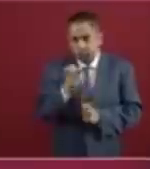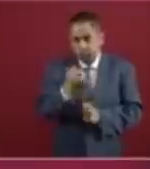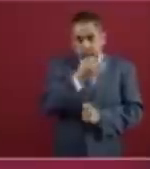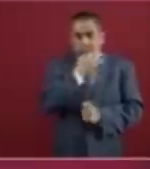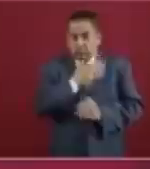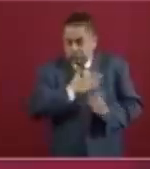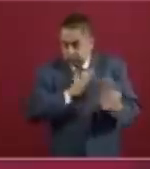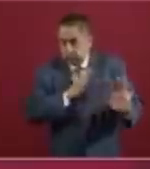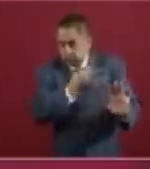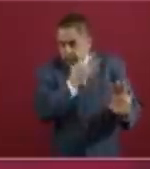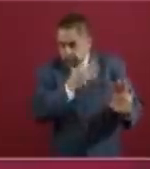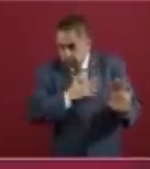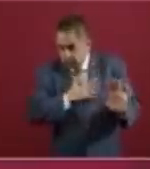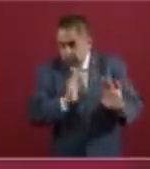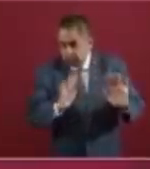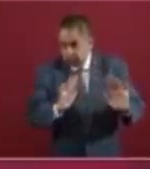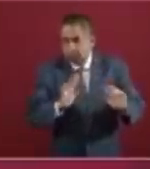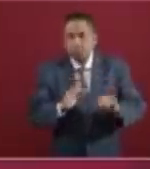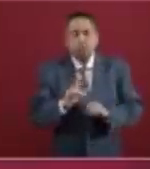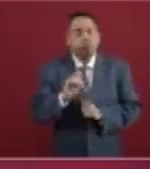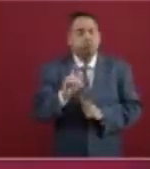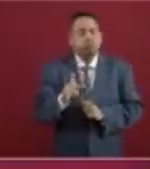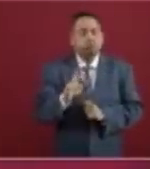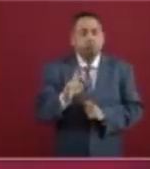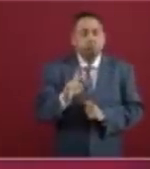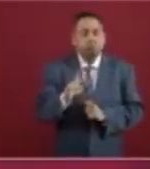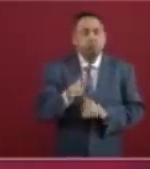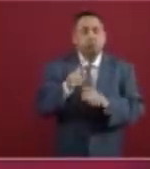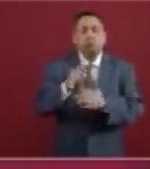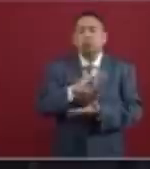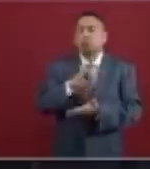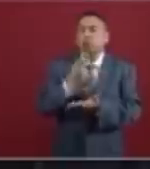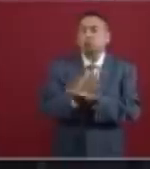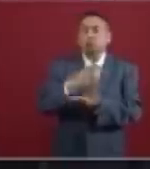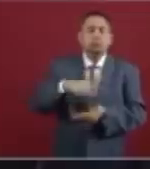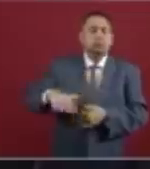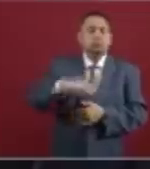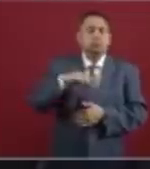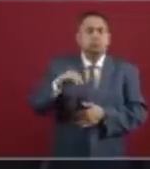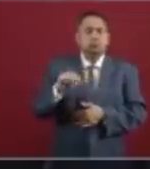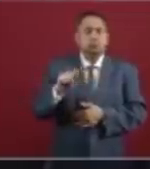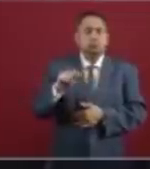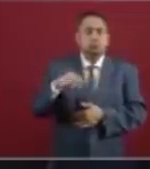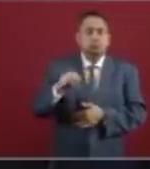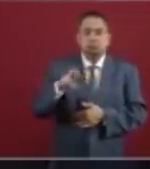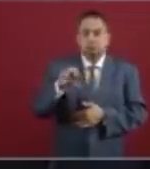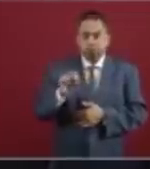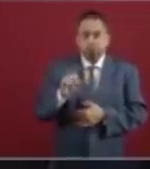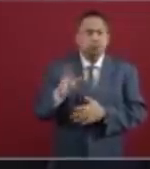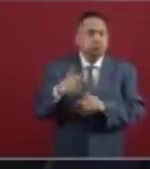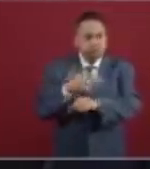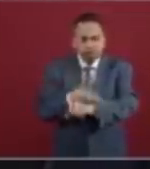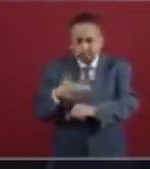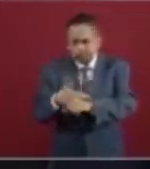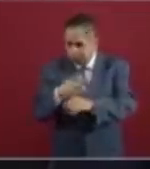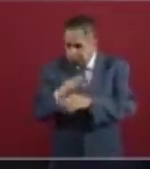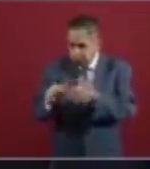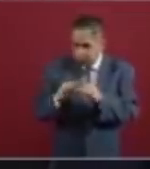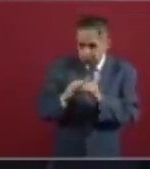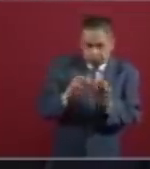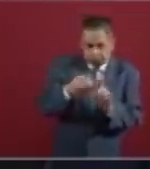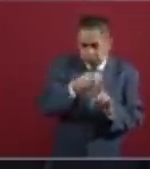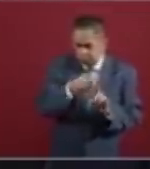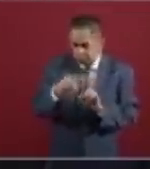que yo tengo, que ya en Matamoros se está normalizando la